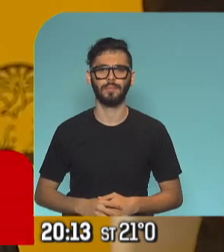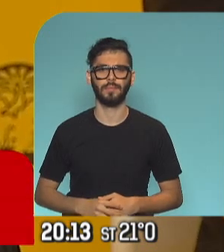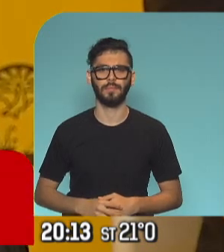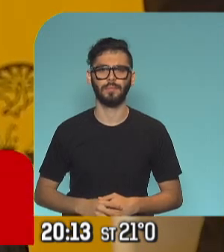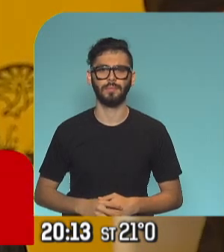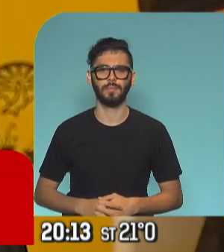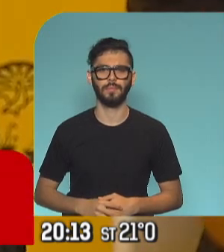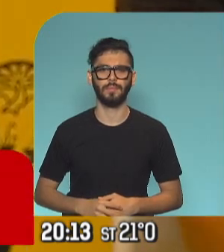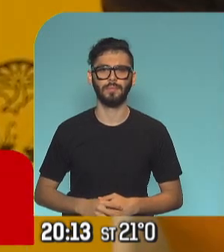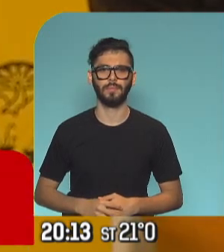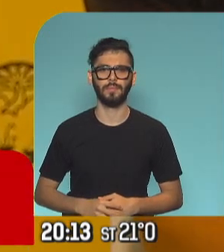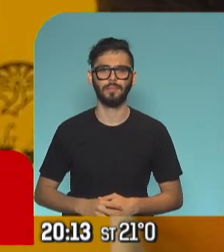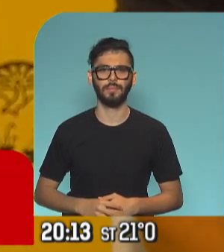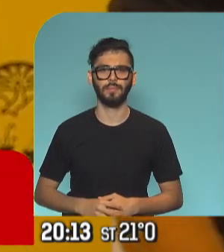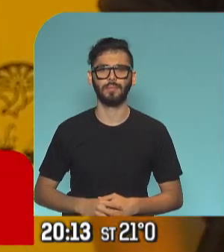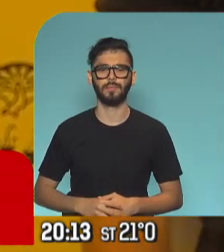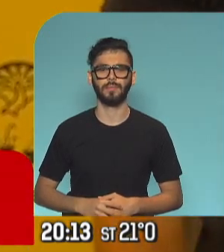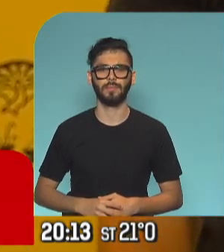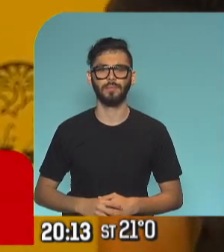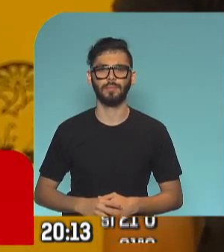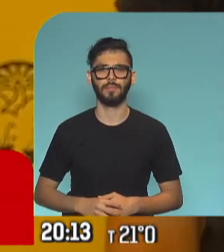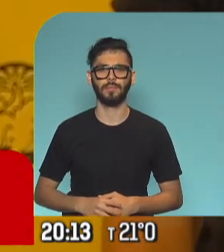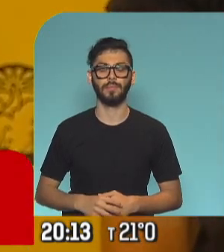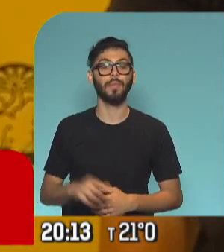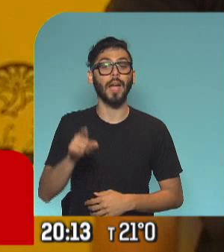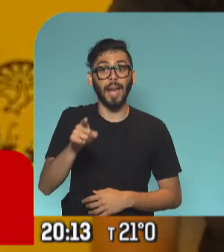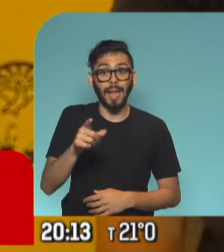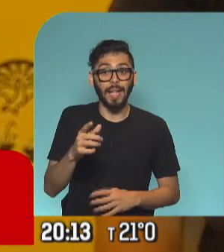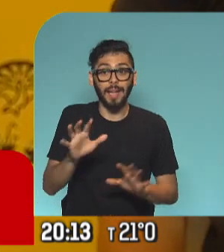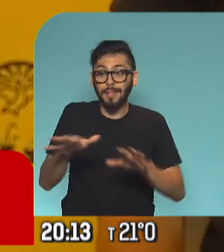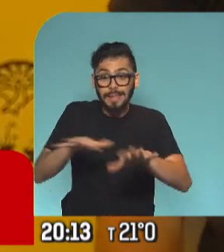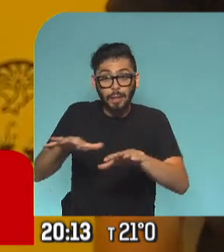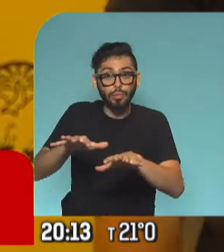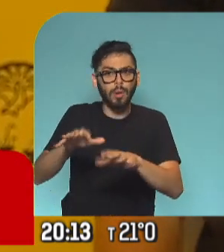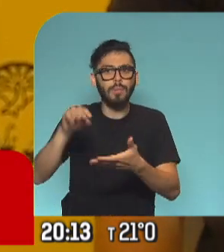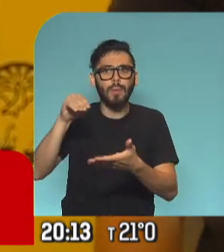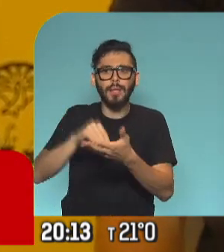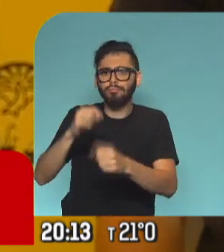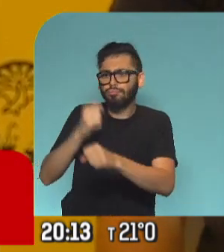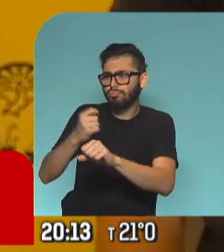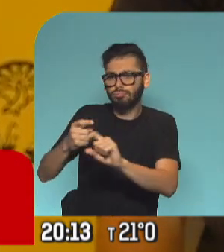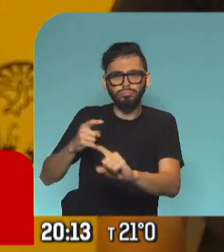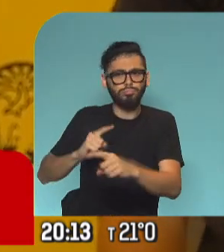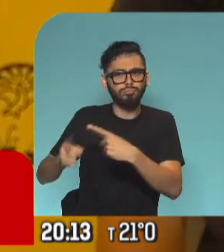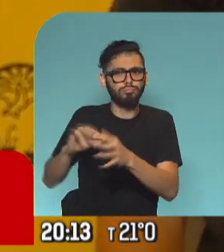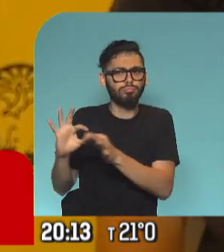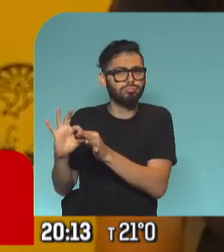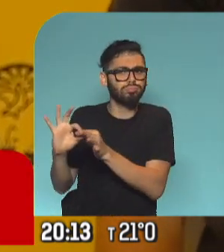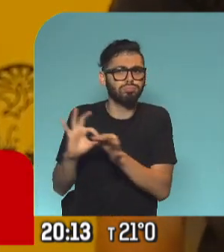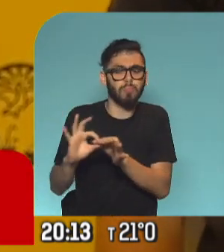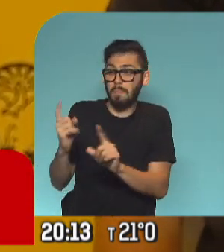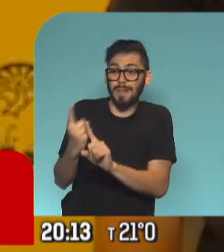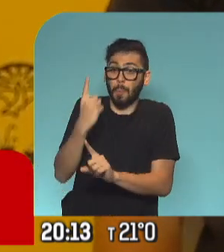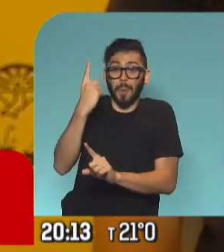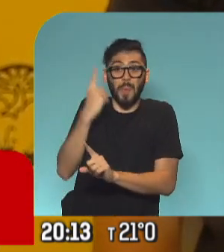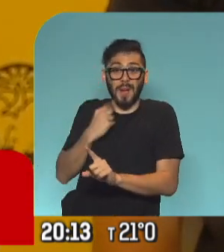en donde están todas las cámaras. Con esta realidad y trabajando en coordinación, como venimos haciendo desde el primer día y seguiremos haciendo con el